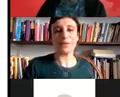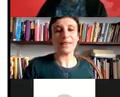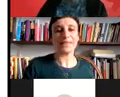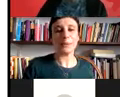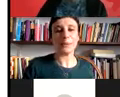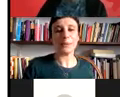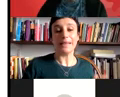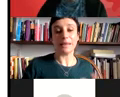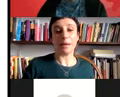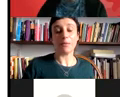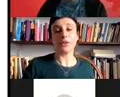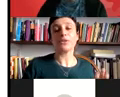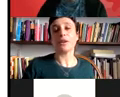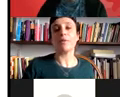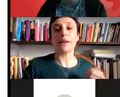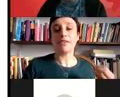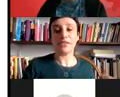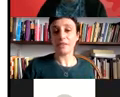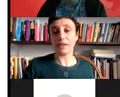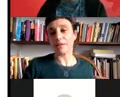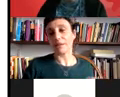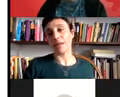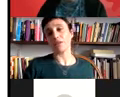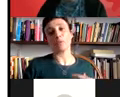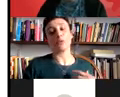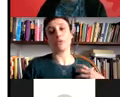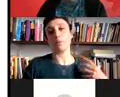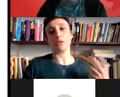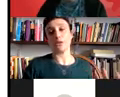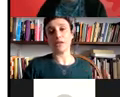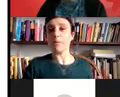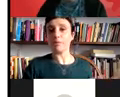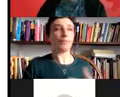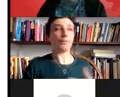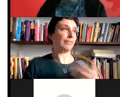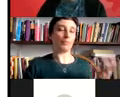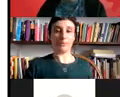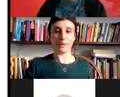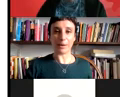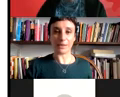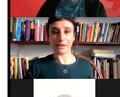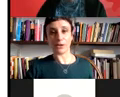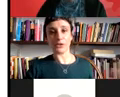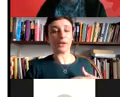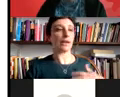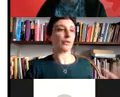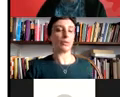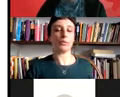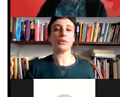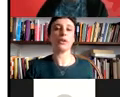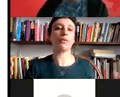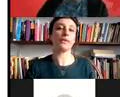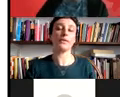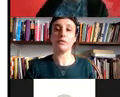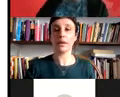el personal de salud, les hablamos de esto, de que las barreras físicas en general somos la mayoría capaces de reconocerlas, todo el